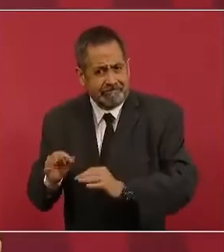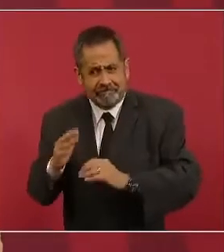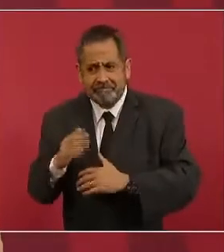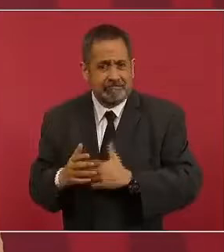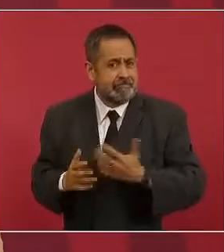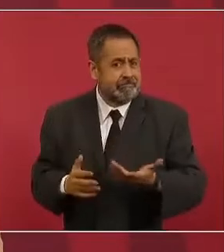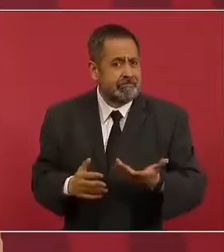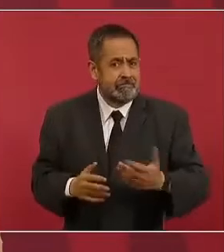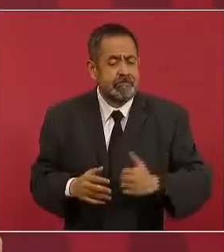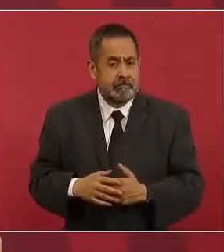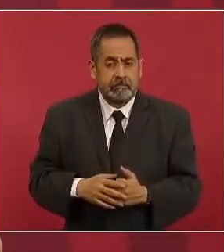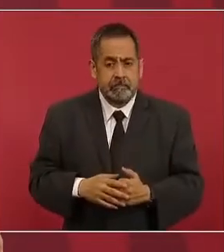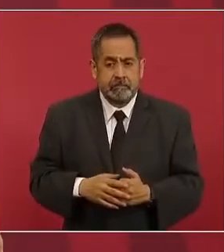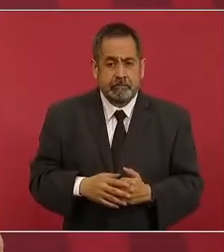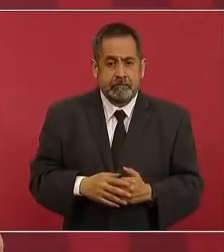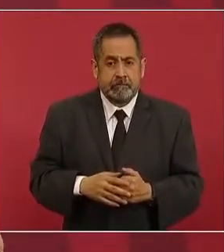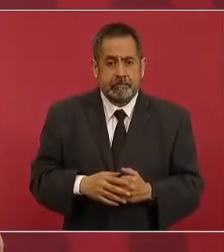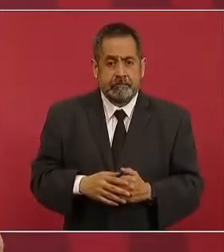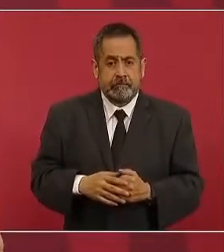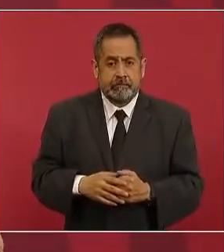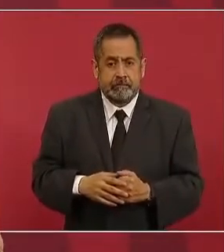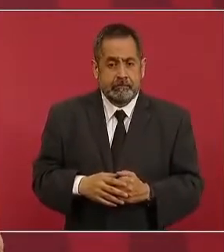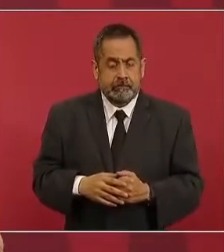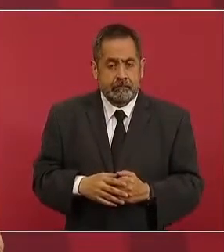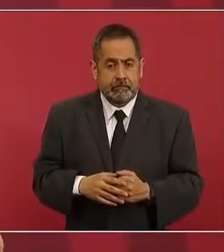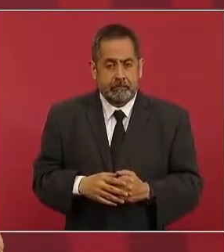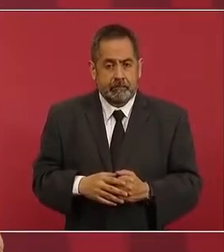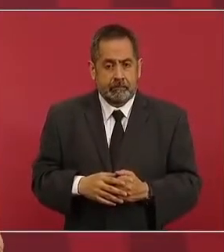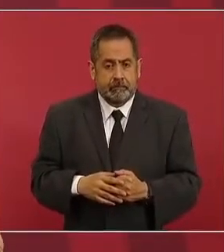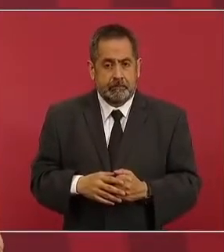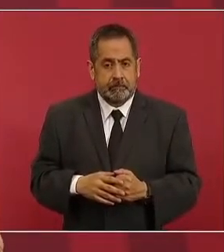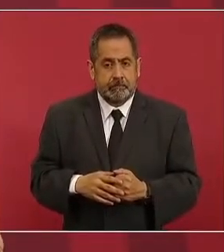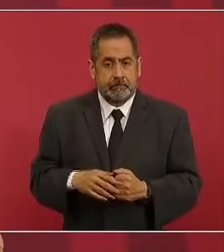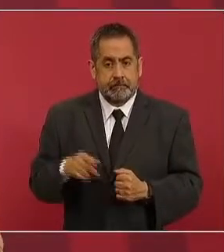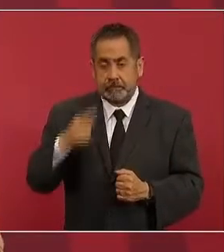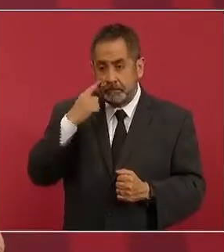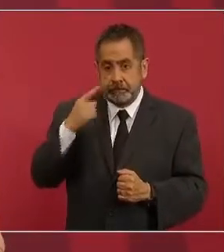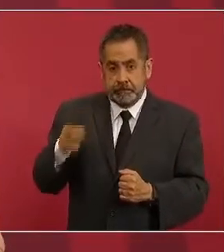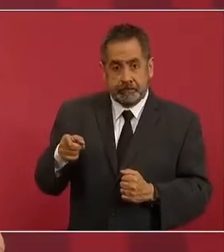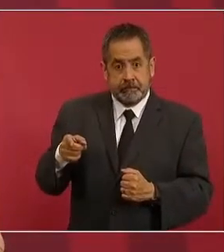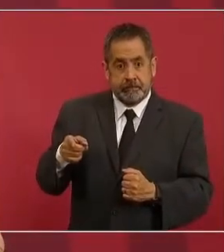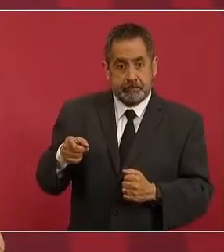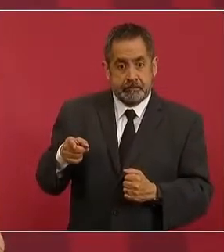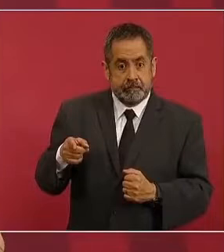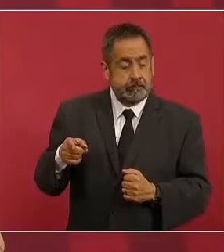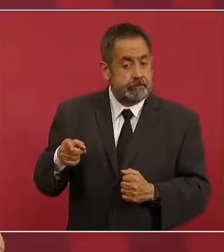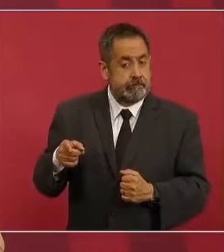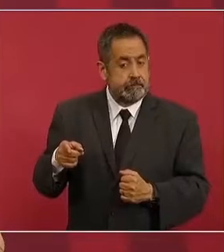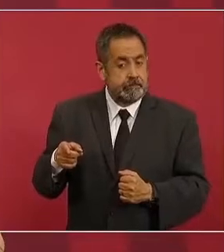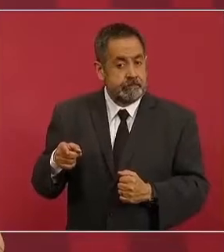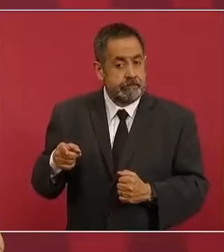Arriba de la energía